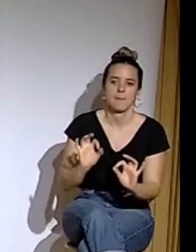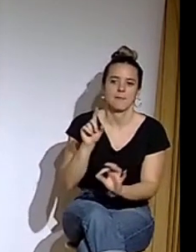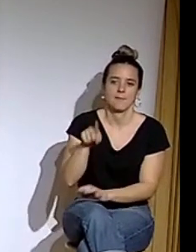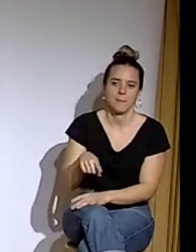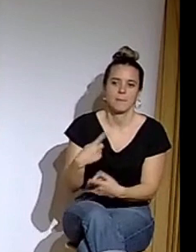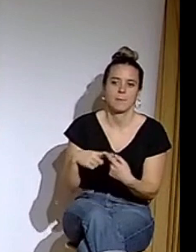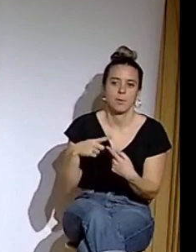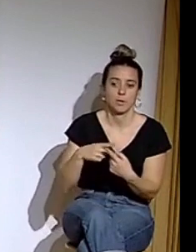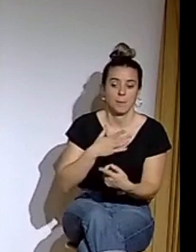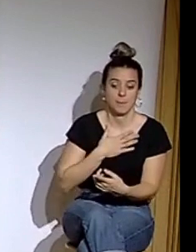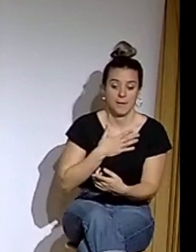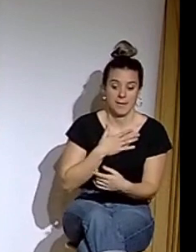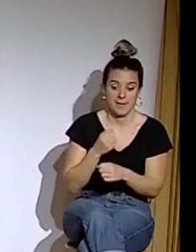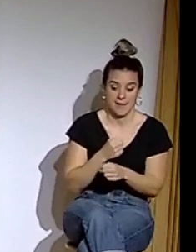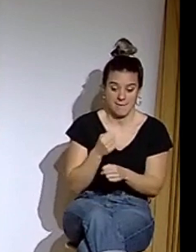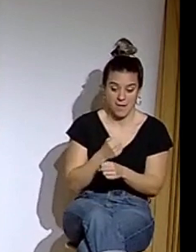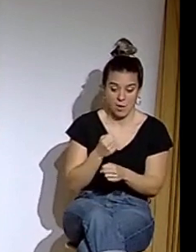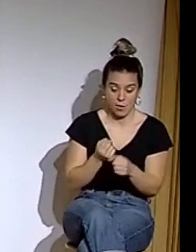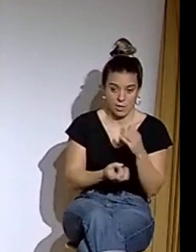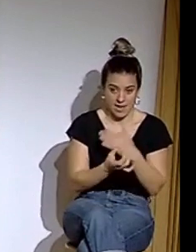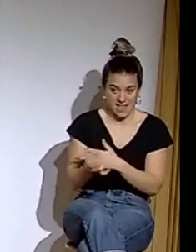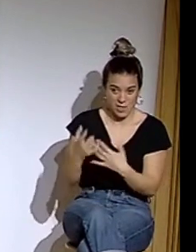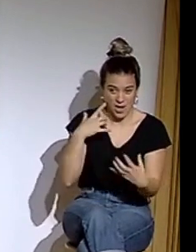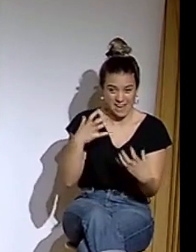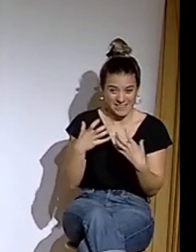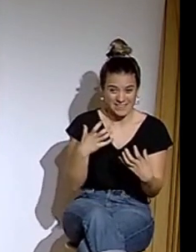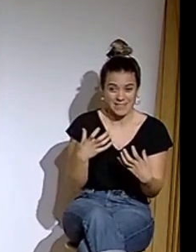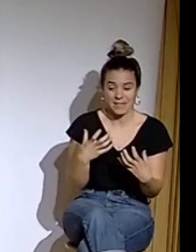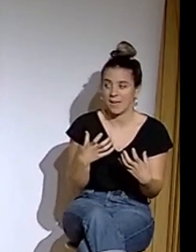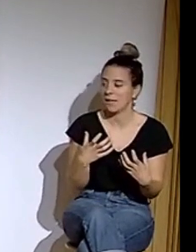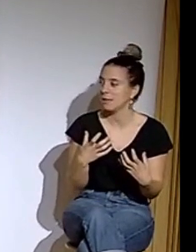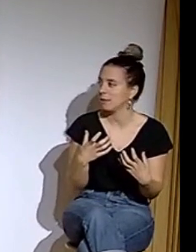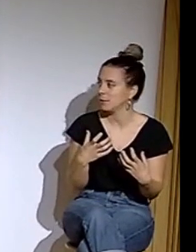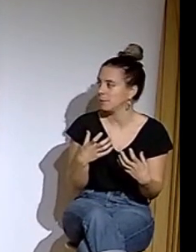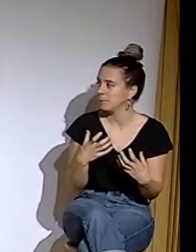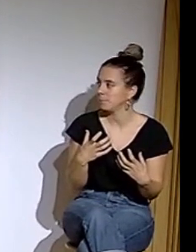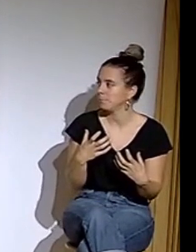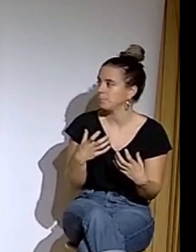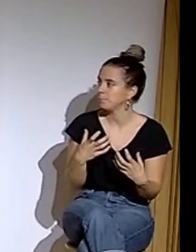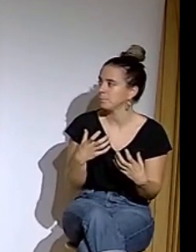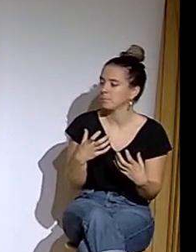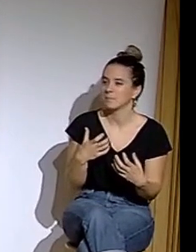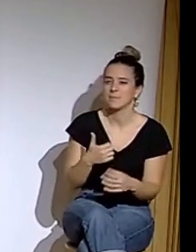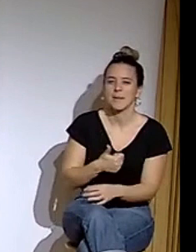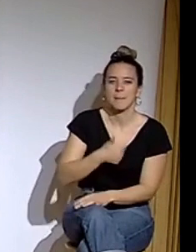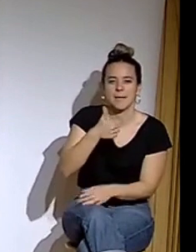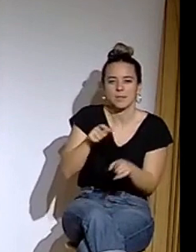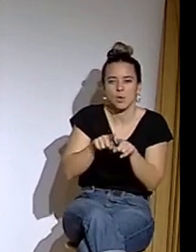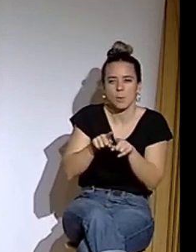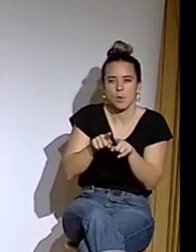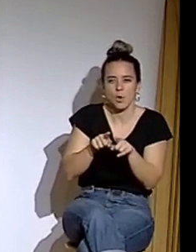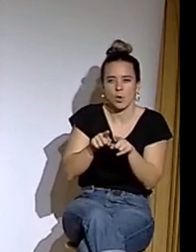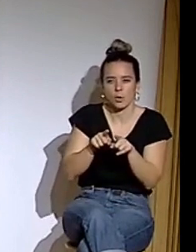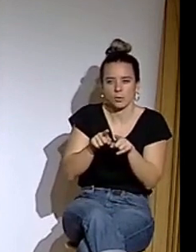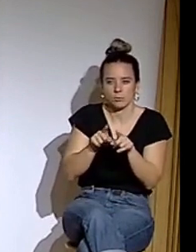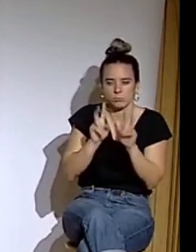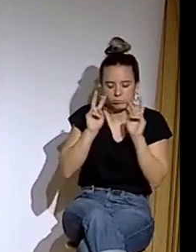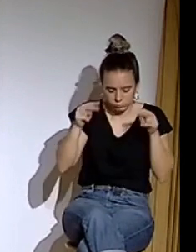trabajo de creación artística lo abordo más como una experiencia de introspección